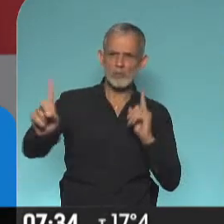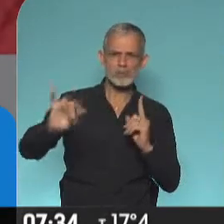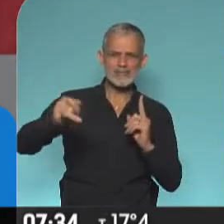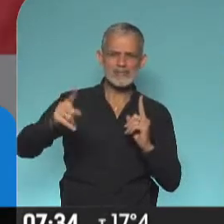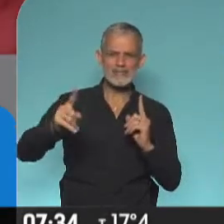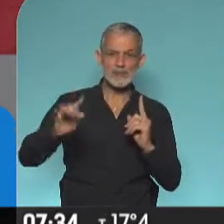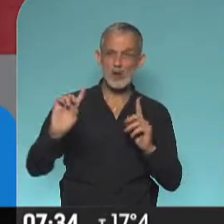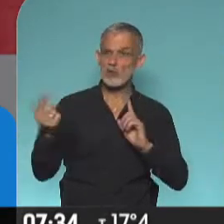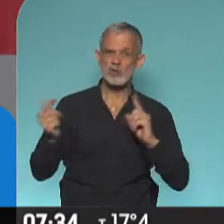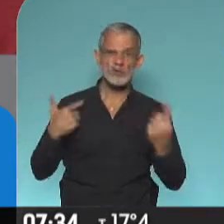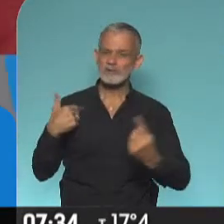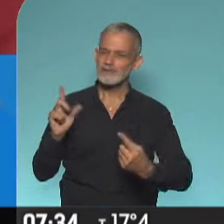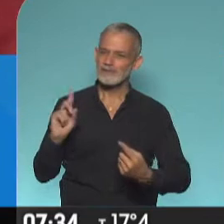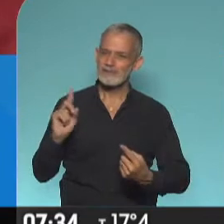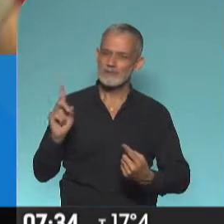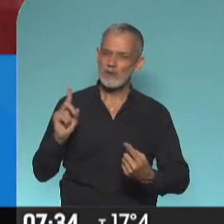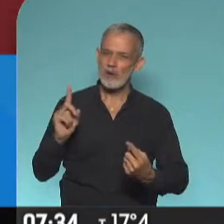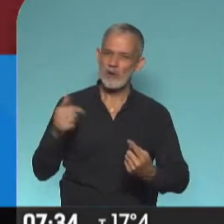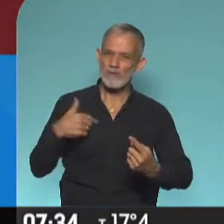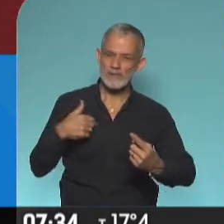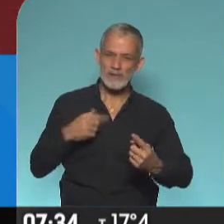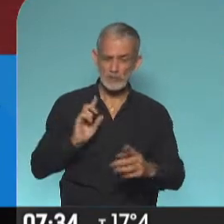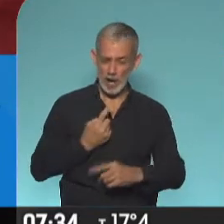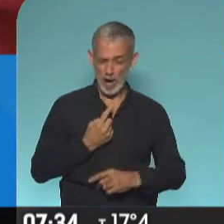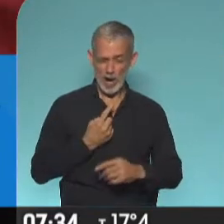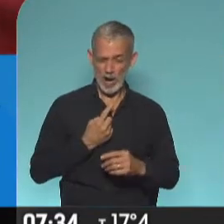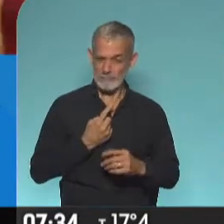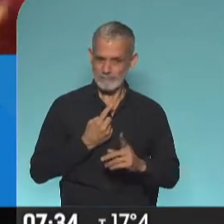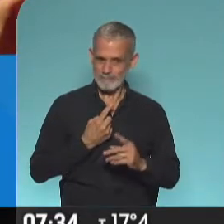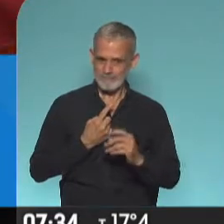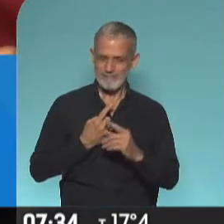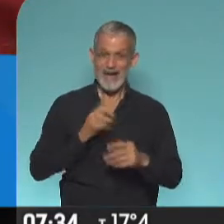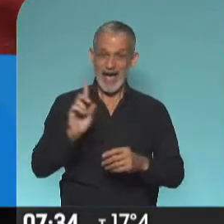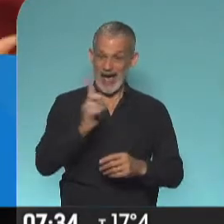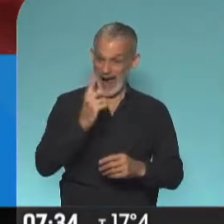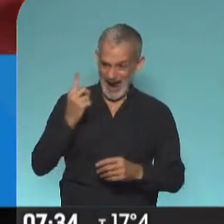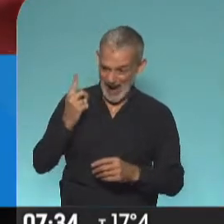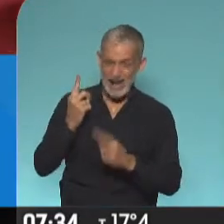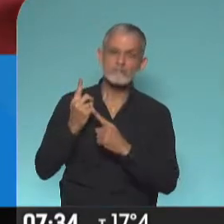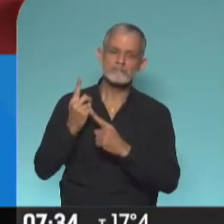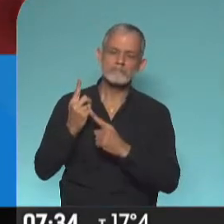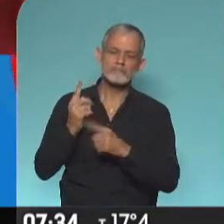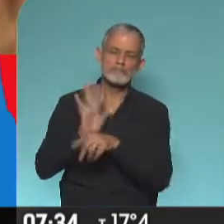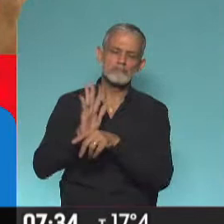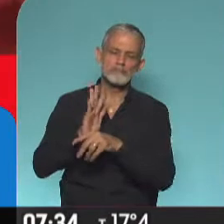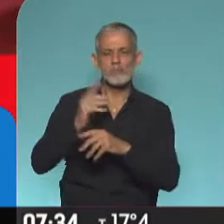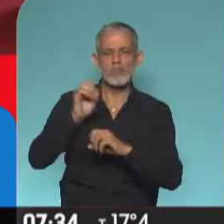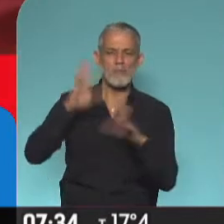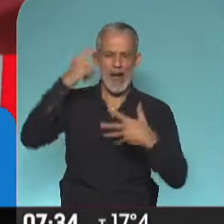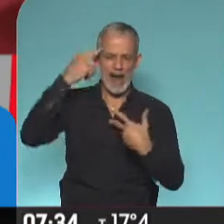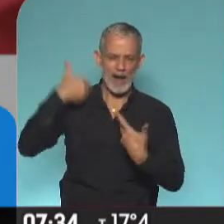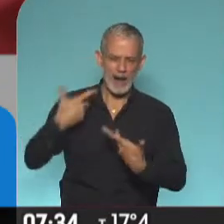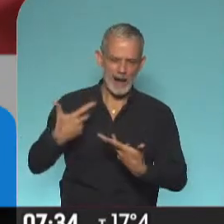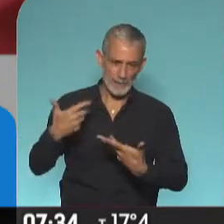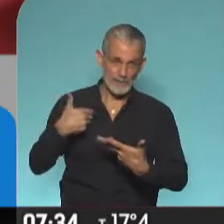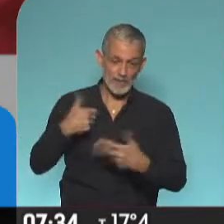distanciarse físicamente, pero no aislarse, porque el aislamiento enajena. Y los tiempos